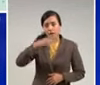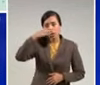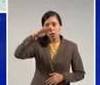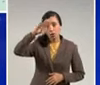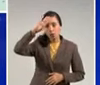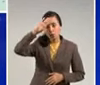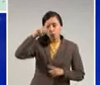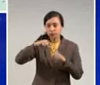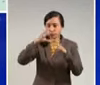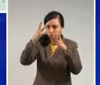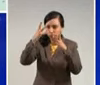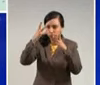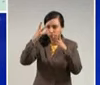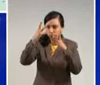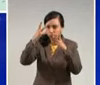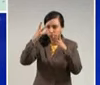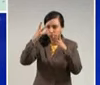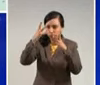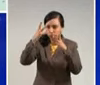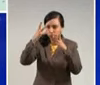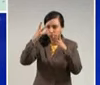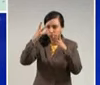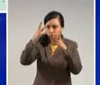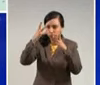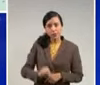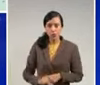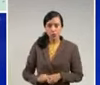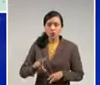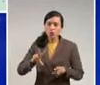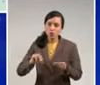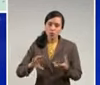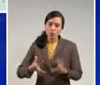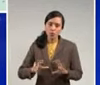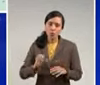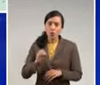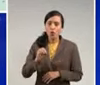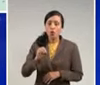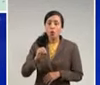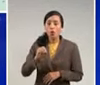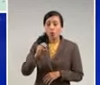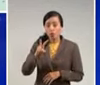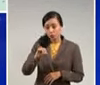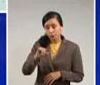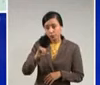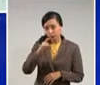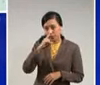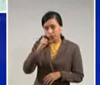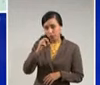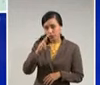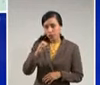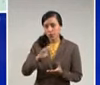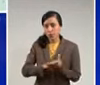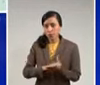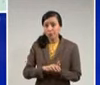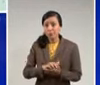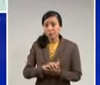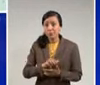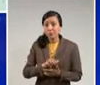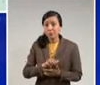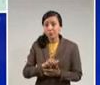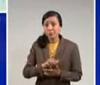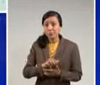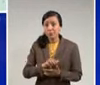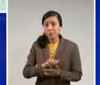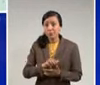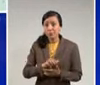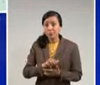un total de 6 casos con la variante Ómicron, procedentes 3 de Sudáfrica,